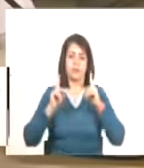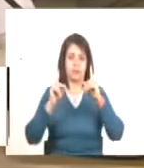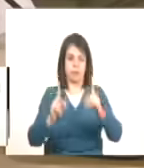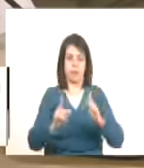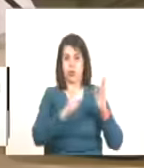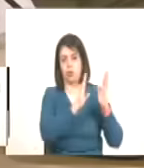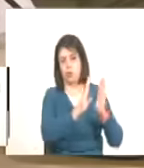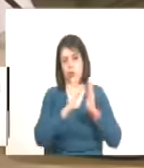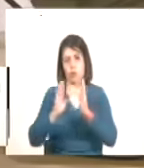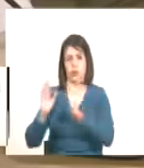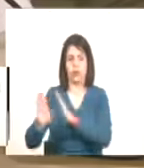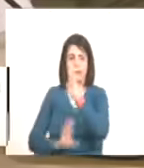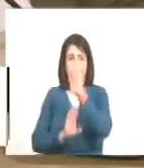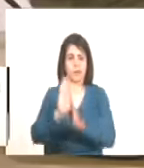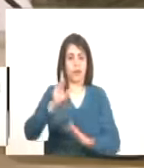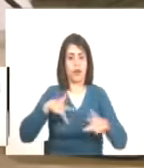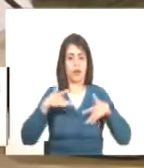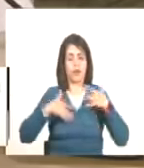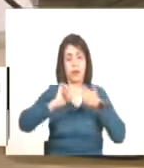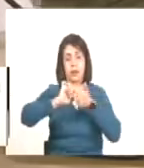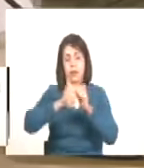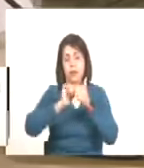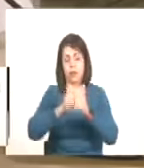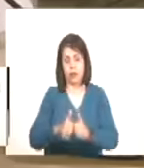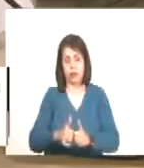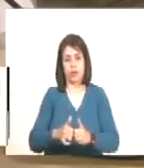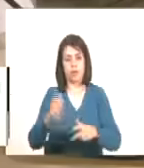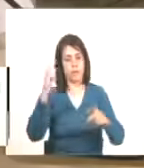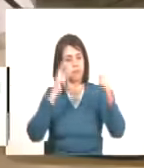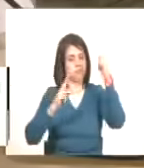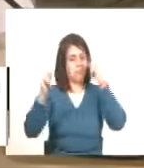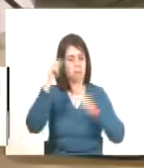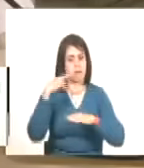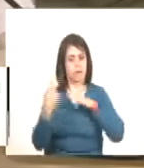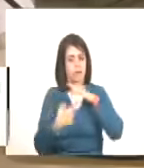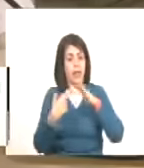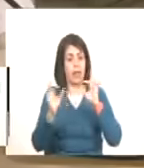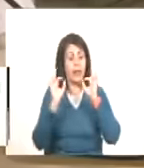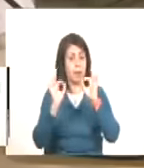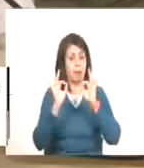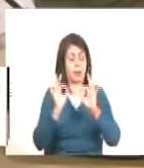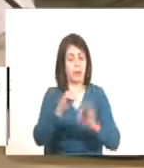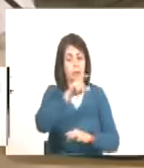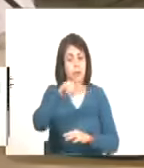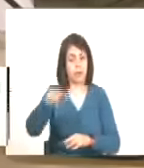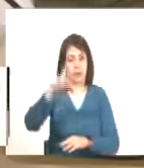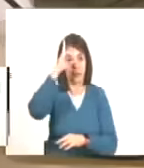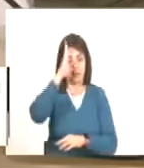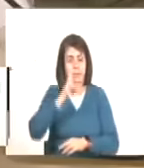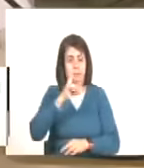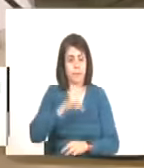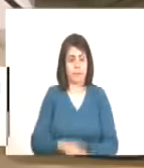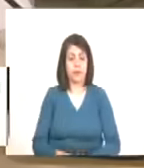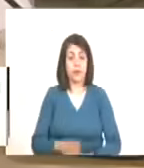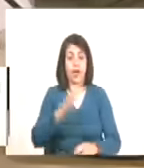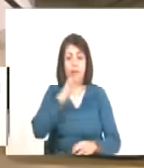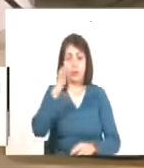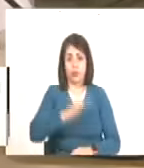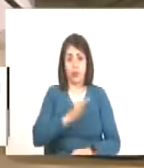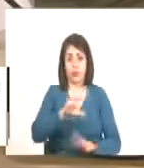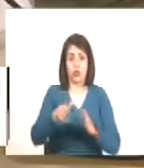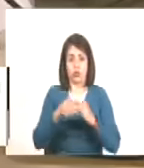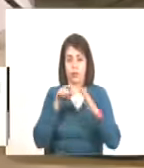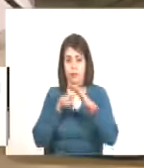de organizar y desarrollar actividades deportivas y recreativas específicas para dichas personas, asegurando